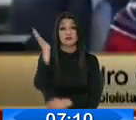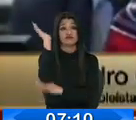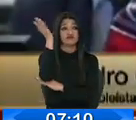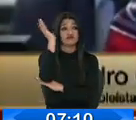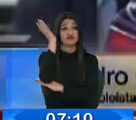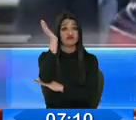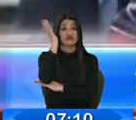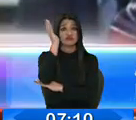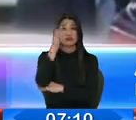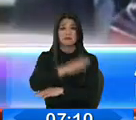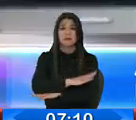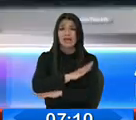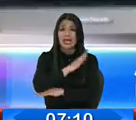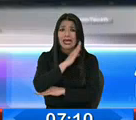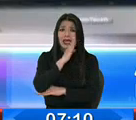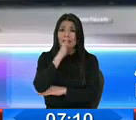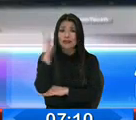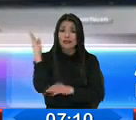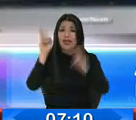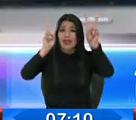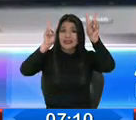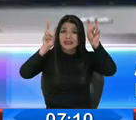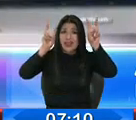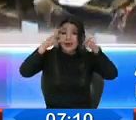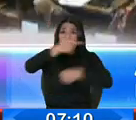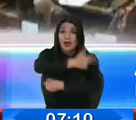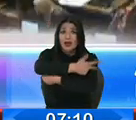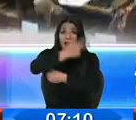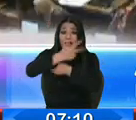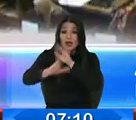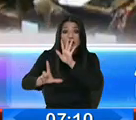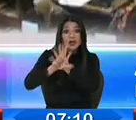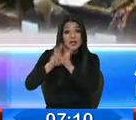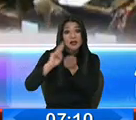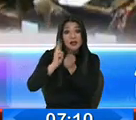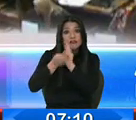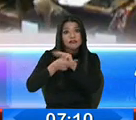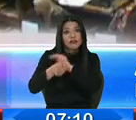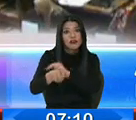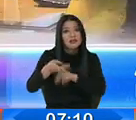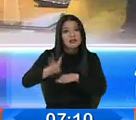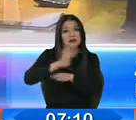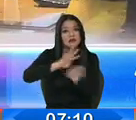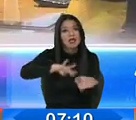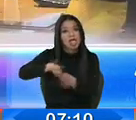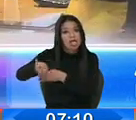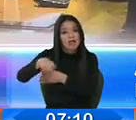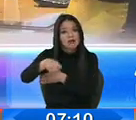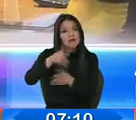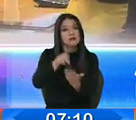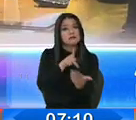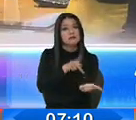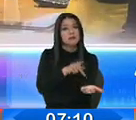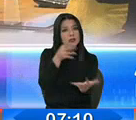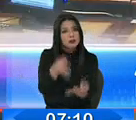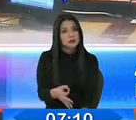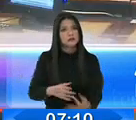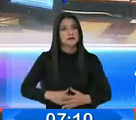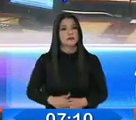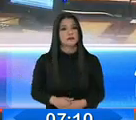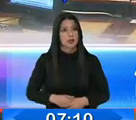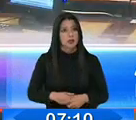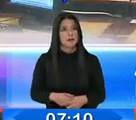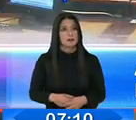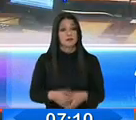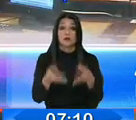pasaron media mañana enfrascados en el tema, relegando el debate de la ley de las reformas a la función legislativa que estaba programada para ese día. Si